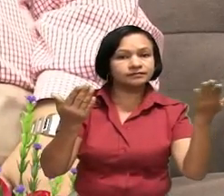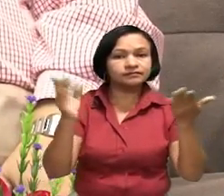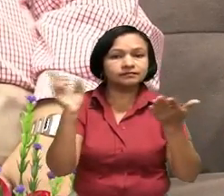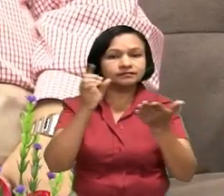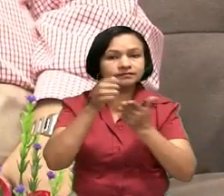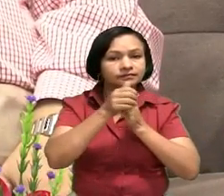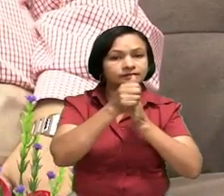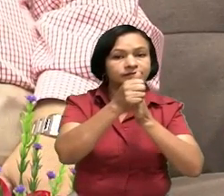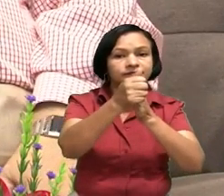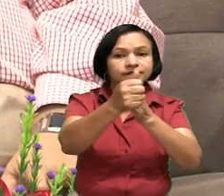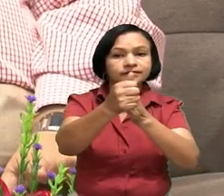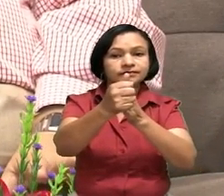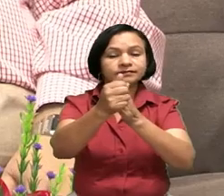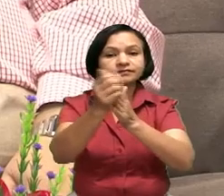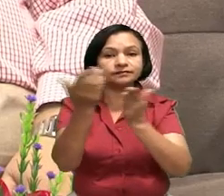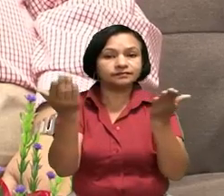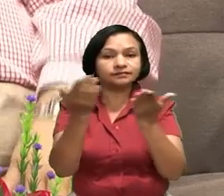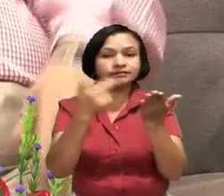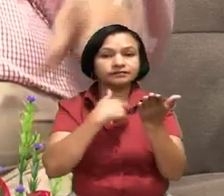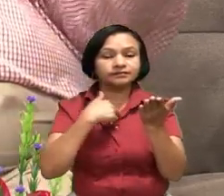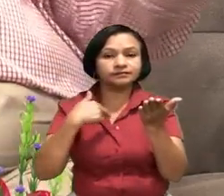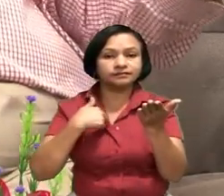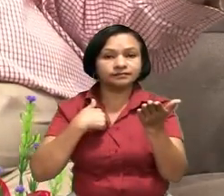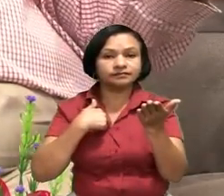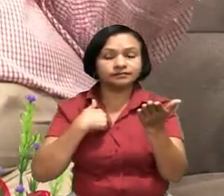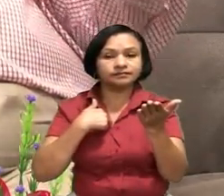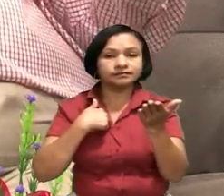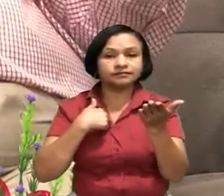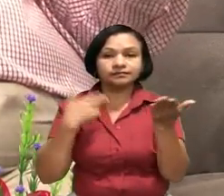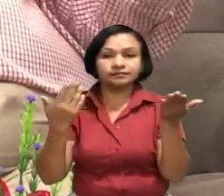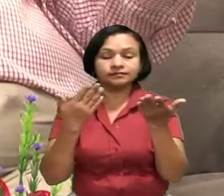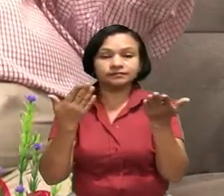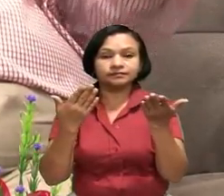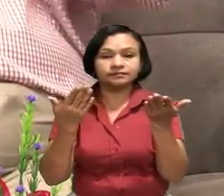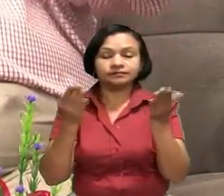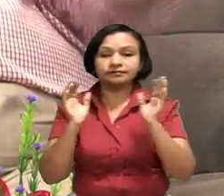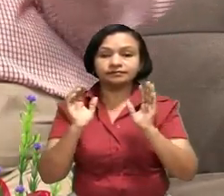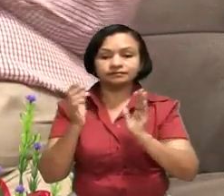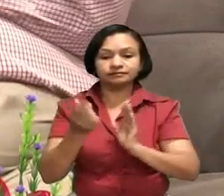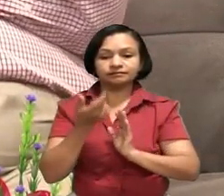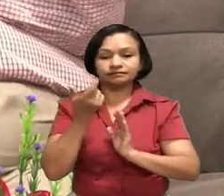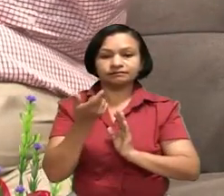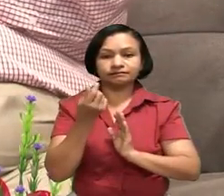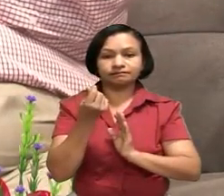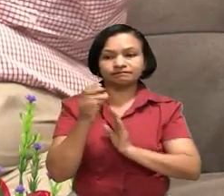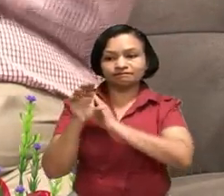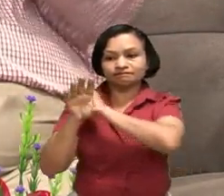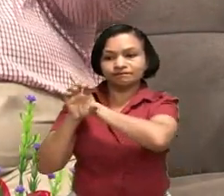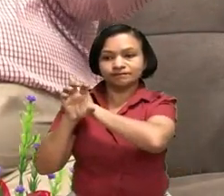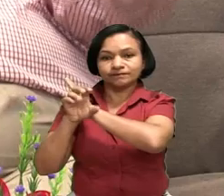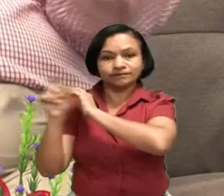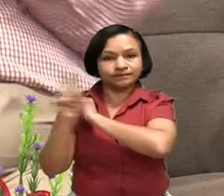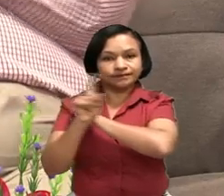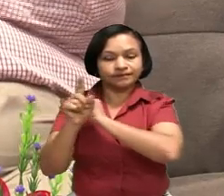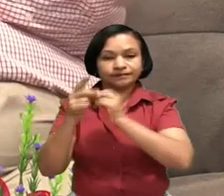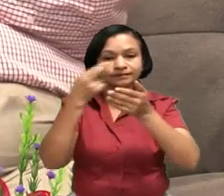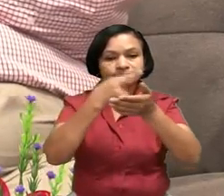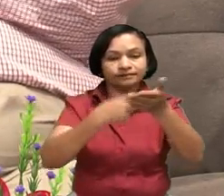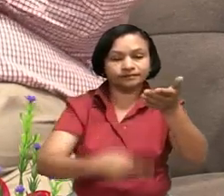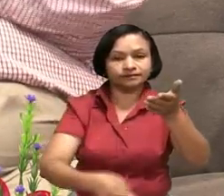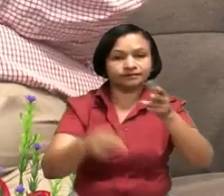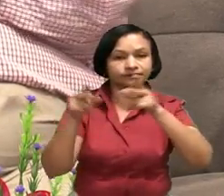a hacerse hacer hacerse sabrosos sabrosamente billonarios robándole a la gente ensangrentando a la